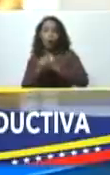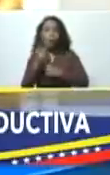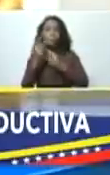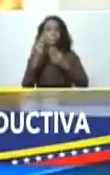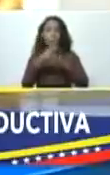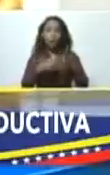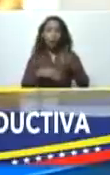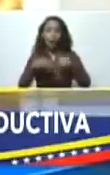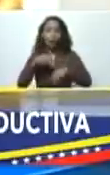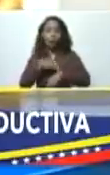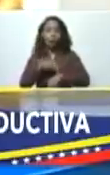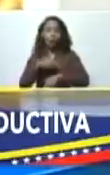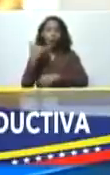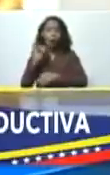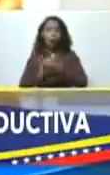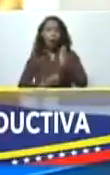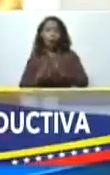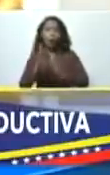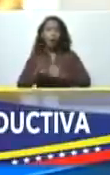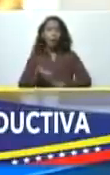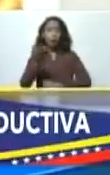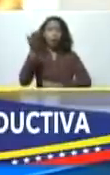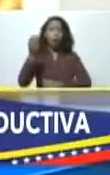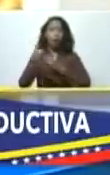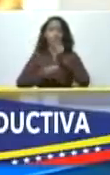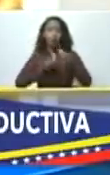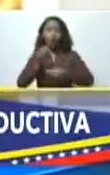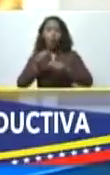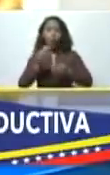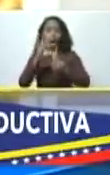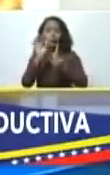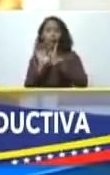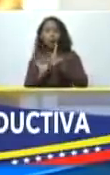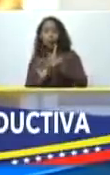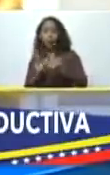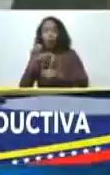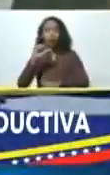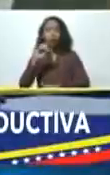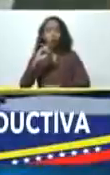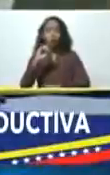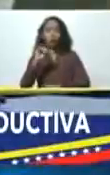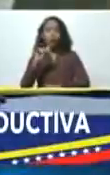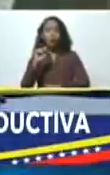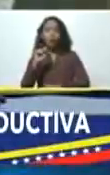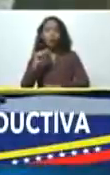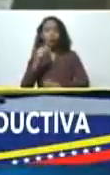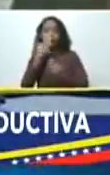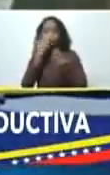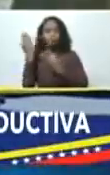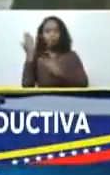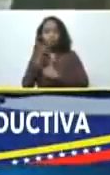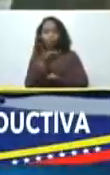este momento tiene un alza muy importante como es el trigo y la soya. Correcto. Fíjense ustedes,